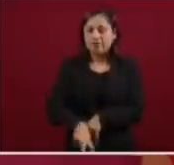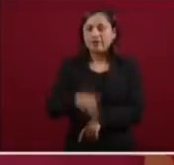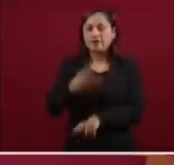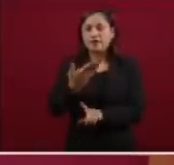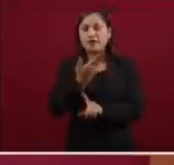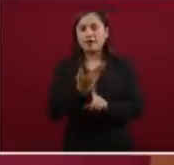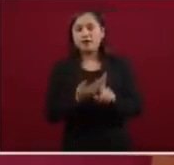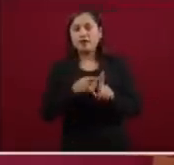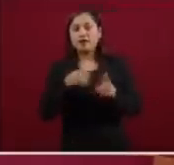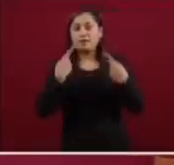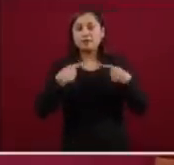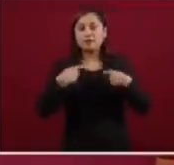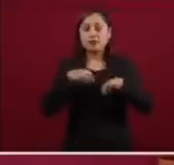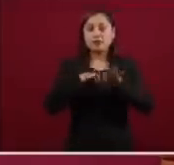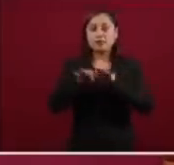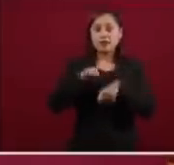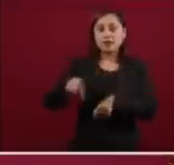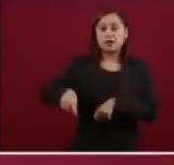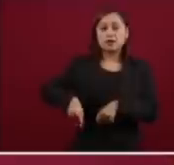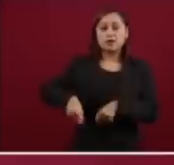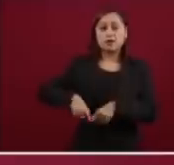los negocios públicos